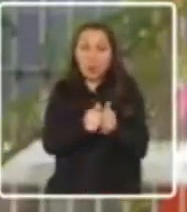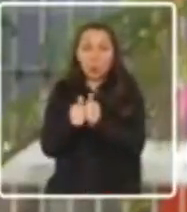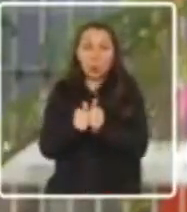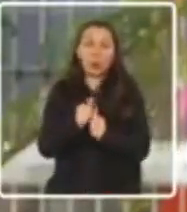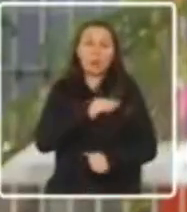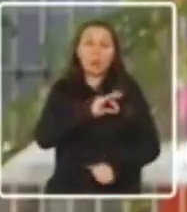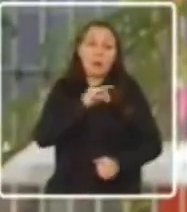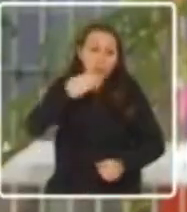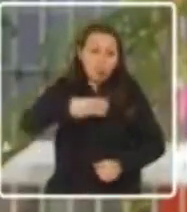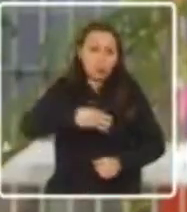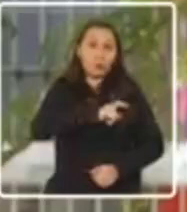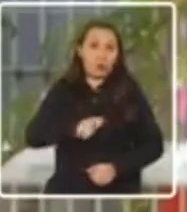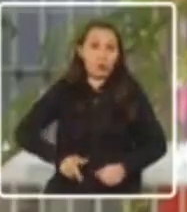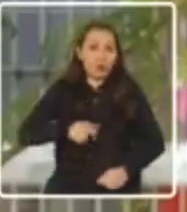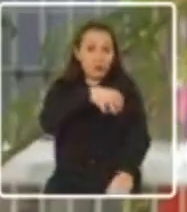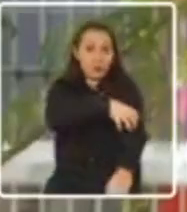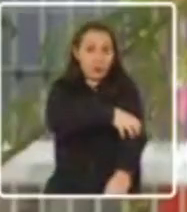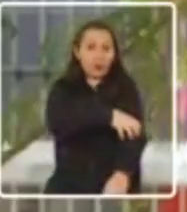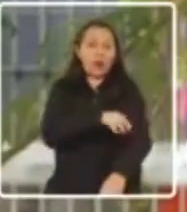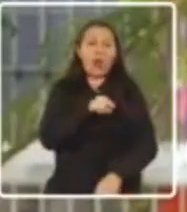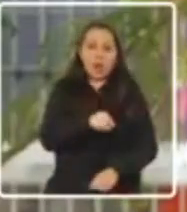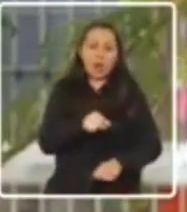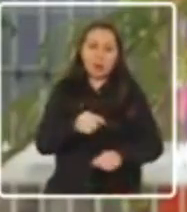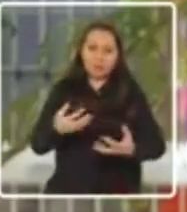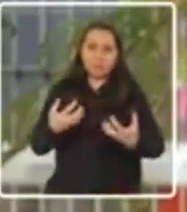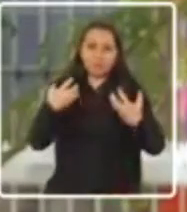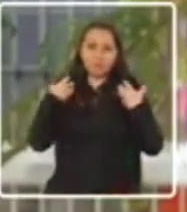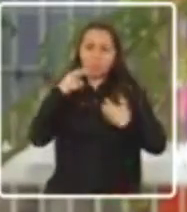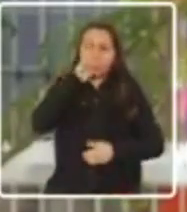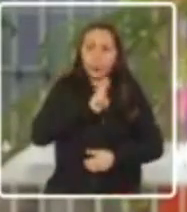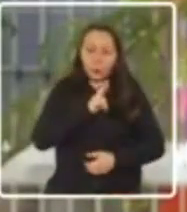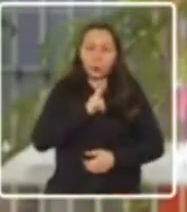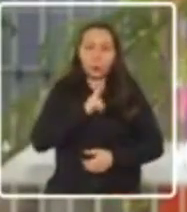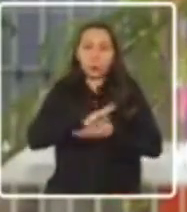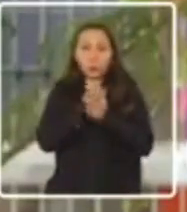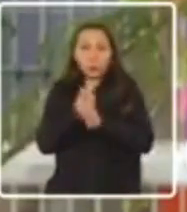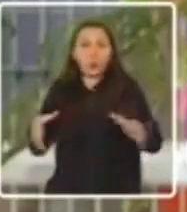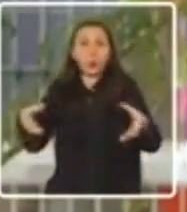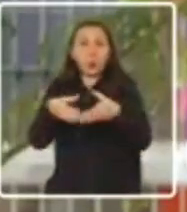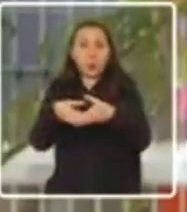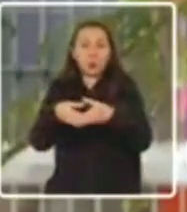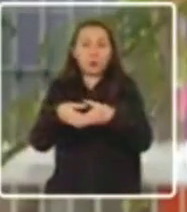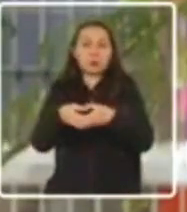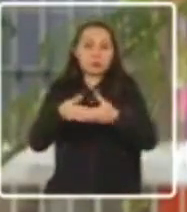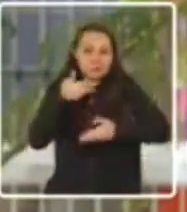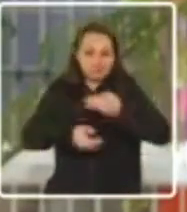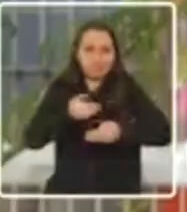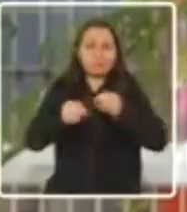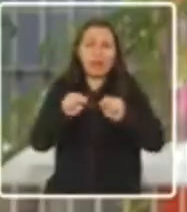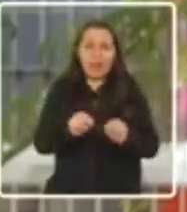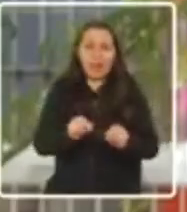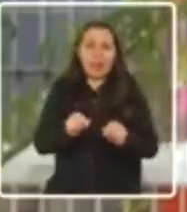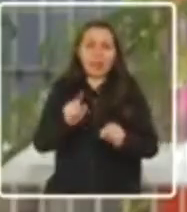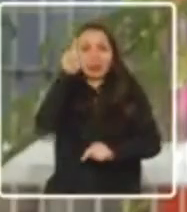con el municipio, el gobierno regional, están jugando un rol todos juntos para poder sacar justamente